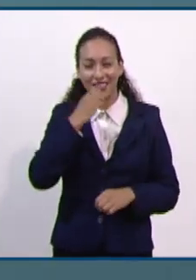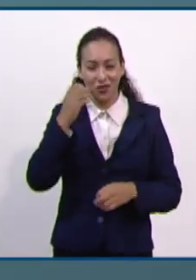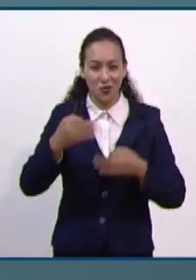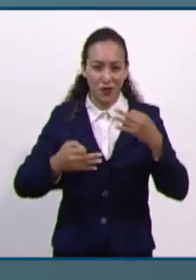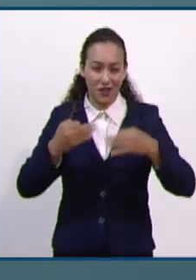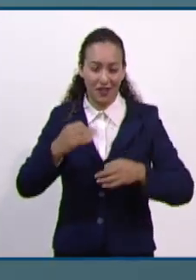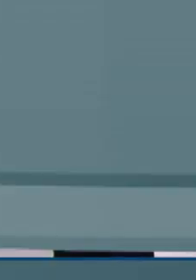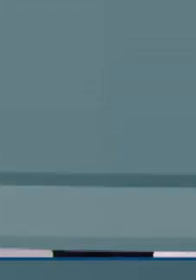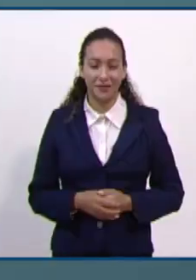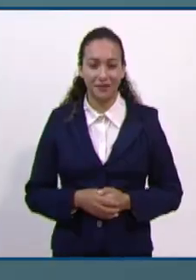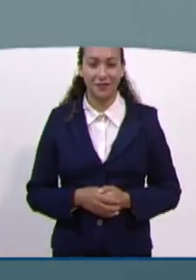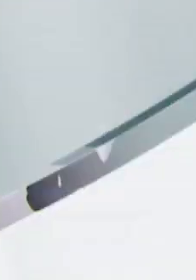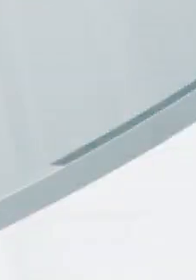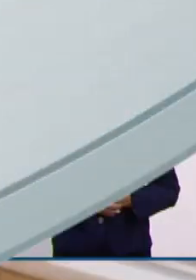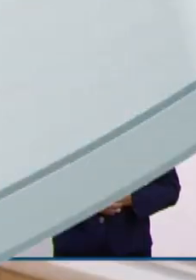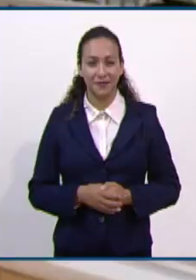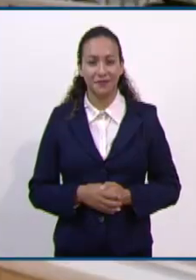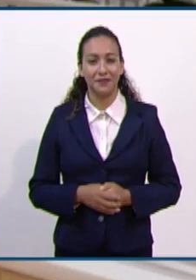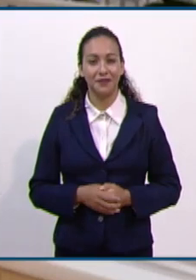Judicial.